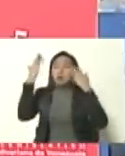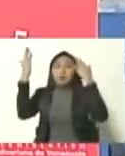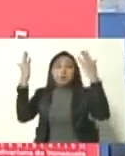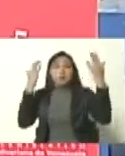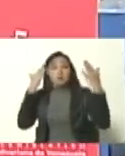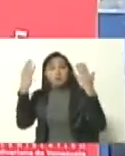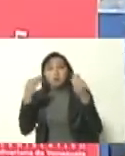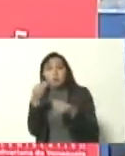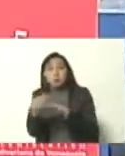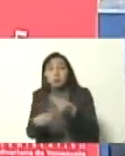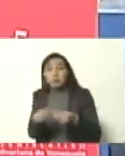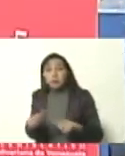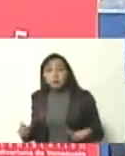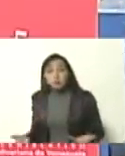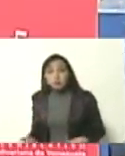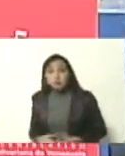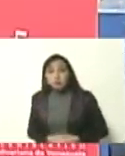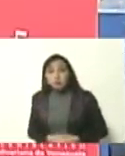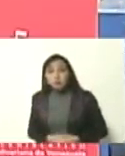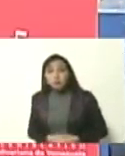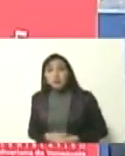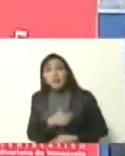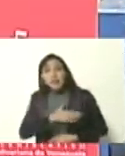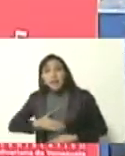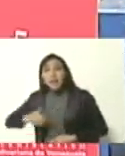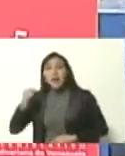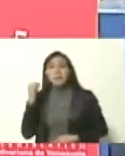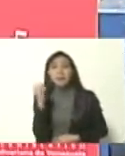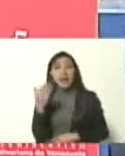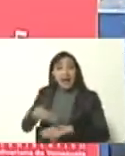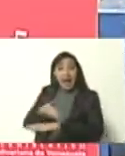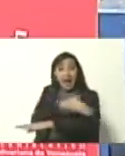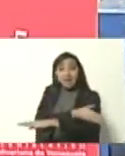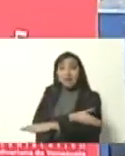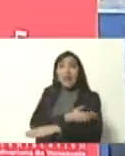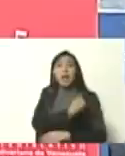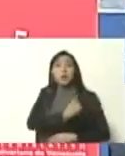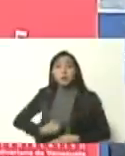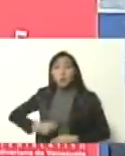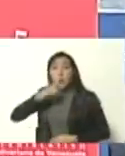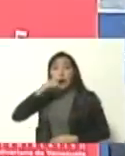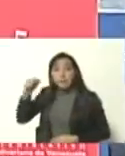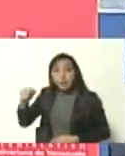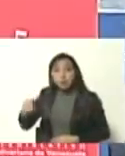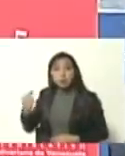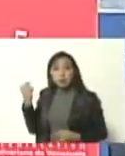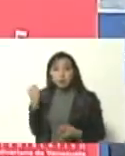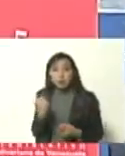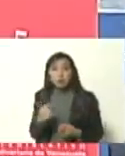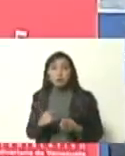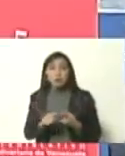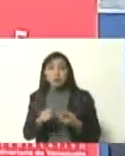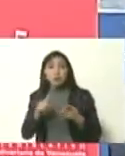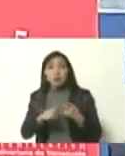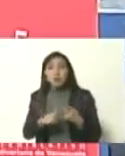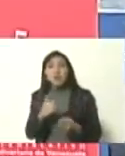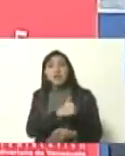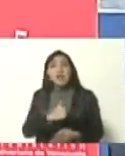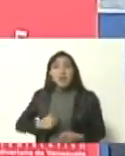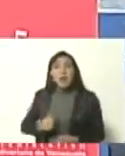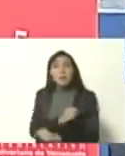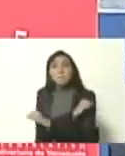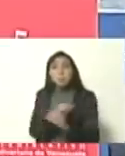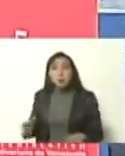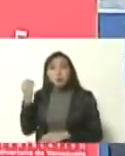imagínense, intento de asesinato del presidente de la República, intento de voladura del